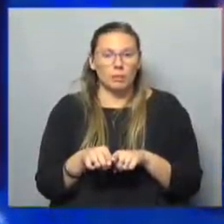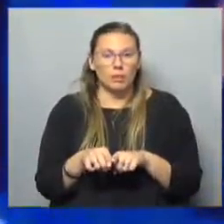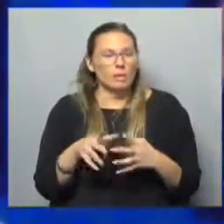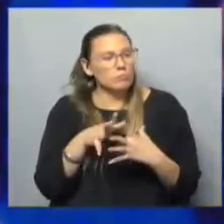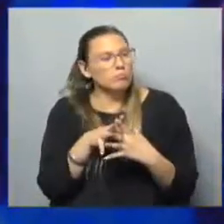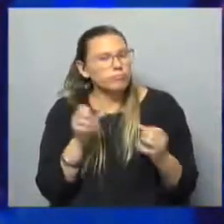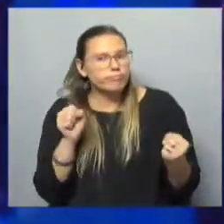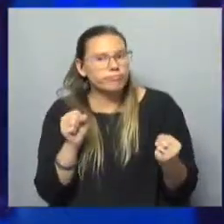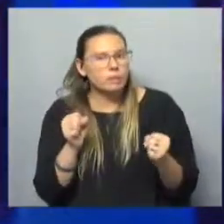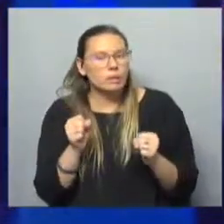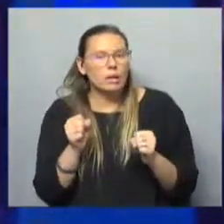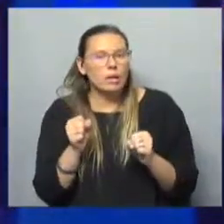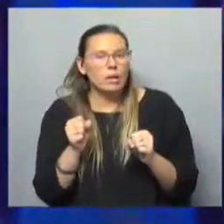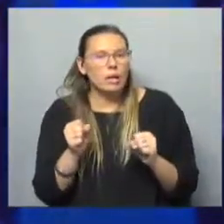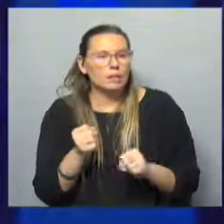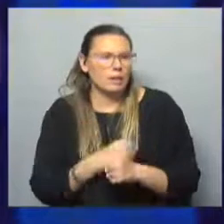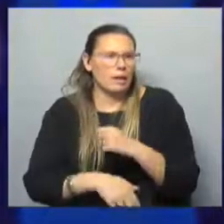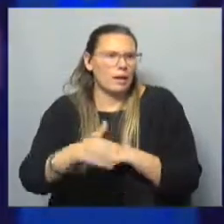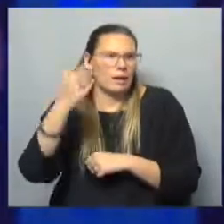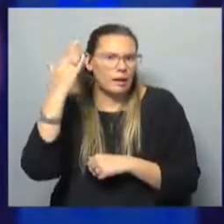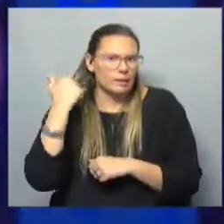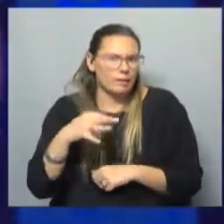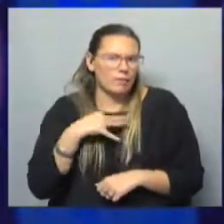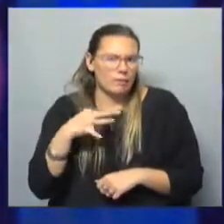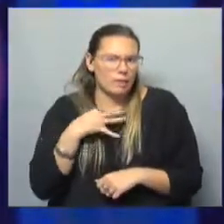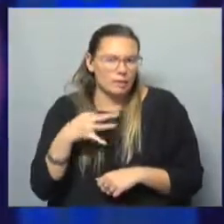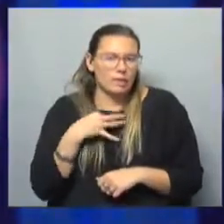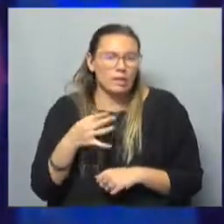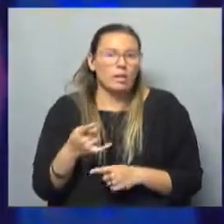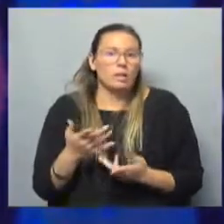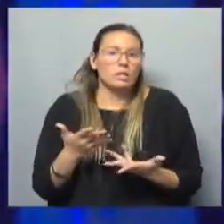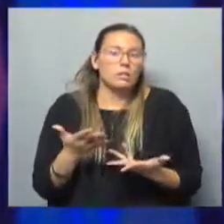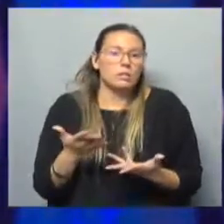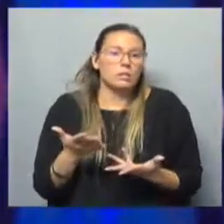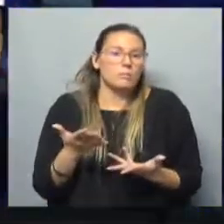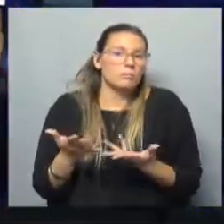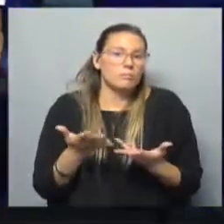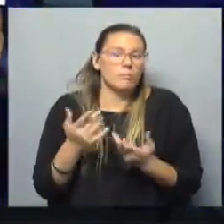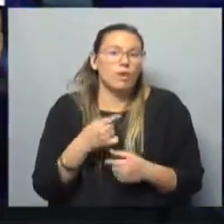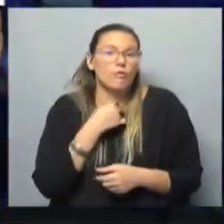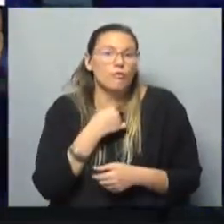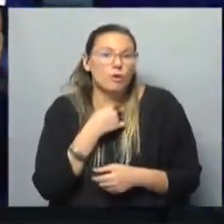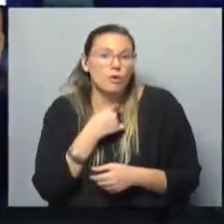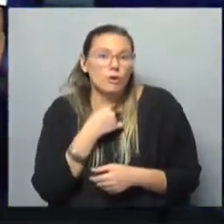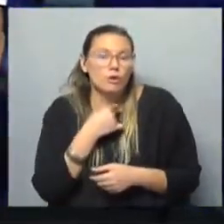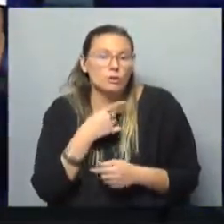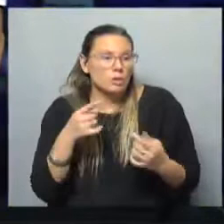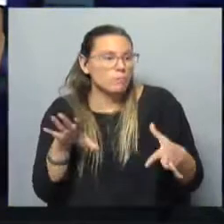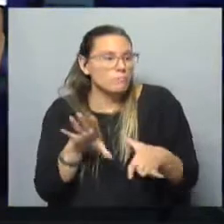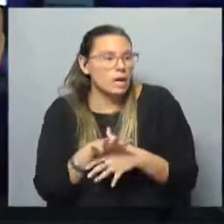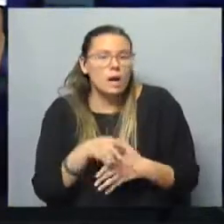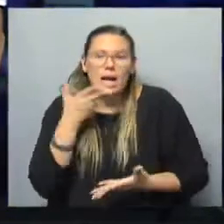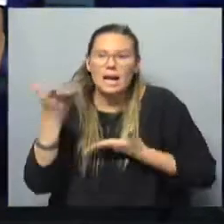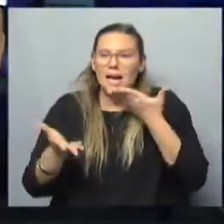entendimiento, digamos, que teníamos hace tanto tiempo, de toda la vida. Y sucede que las voces pegan, que las